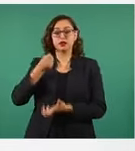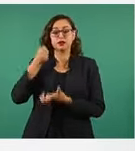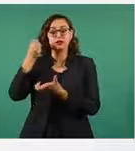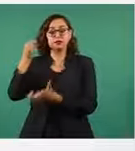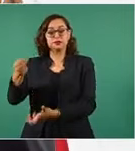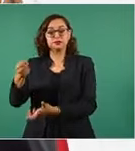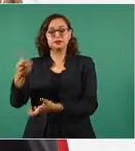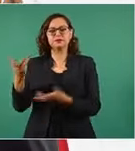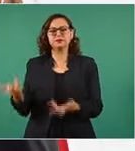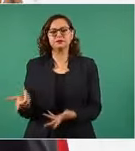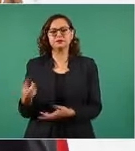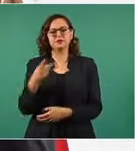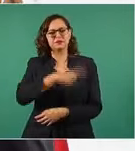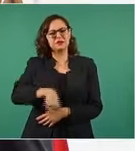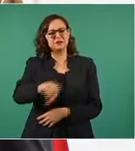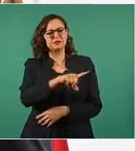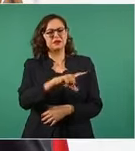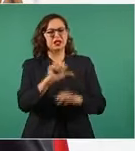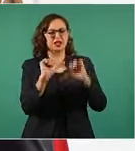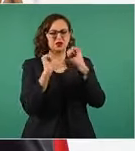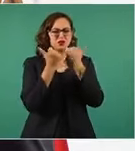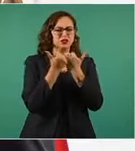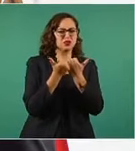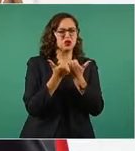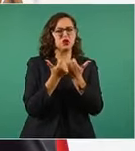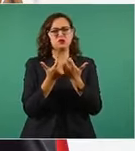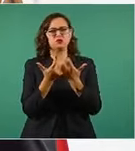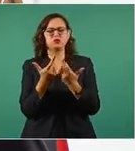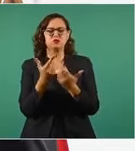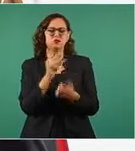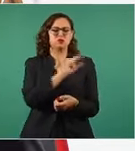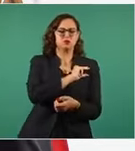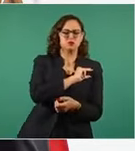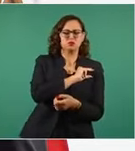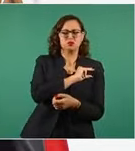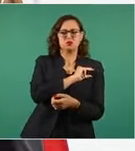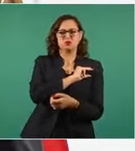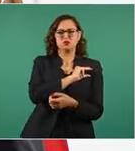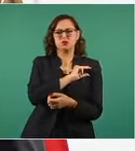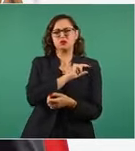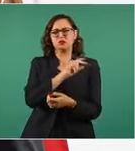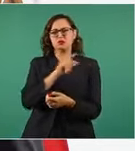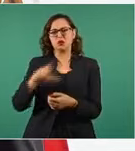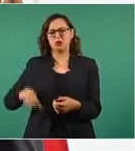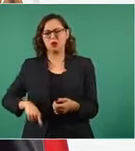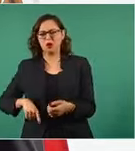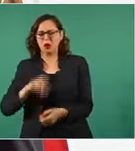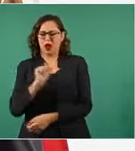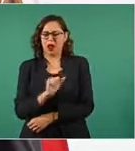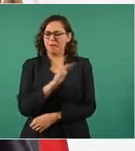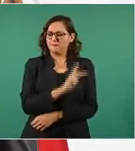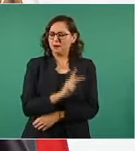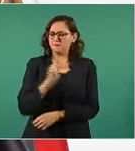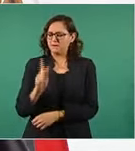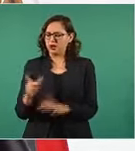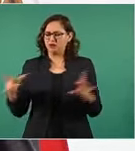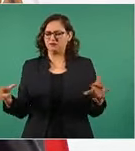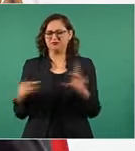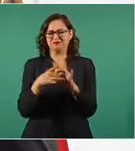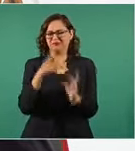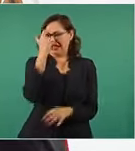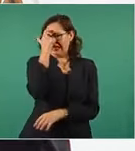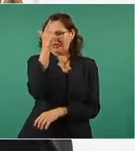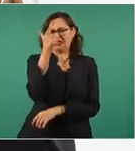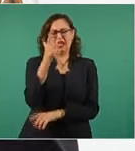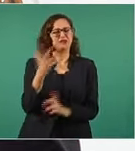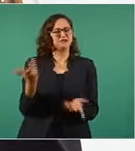onerosas asociaciones público-privadas, las llamadas APP, o el otro invento contra la